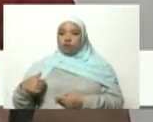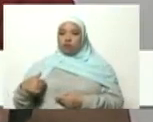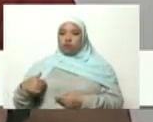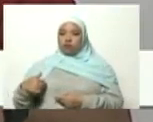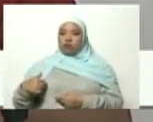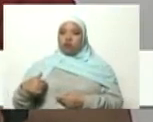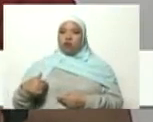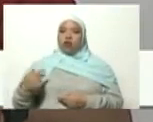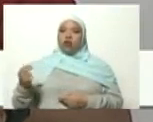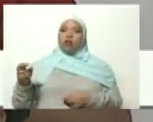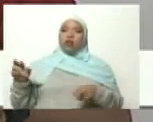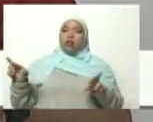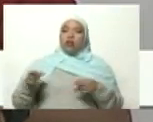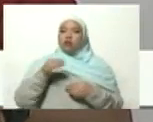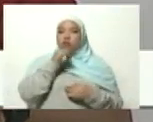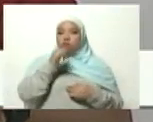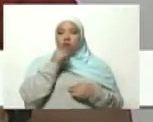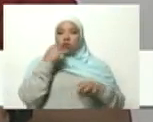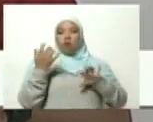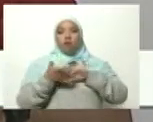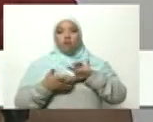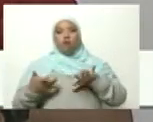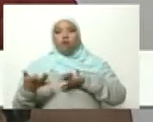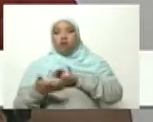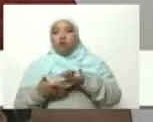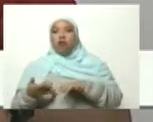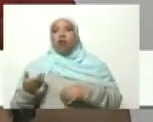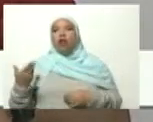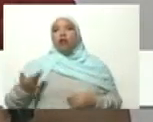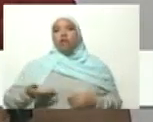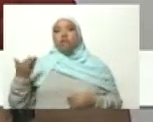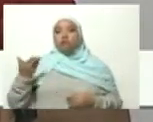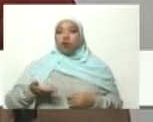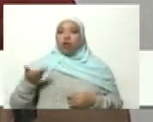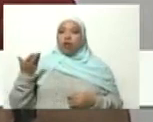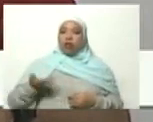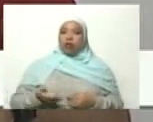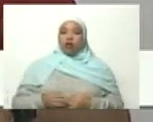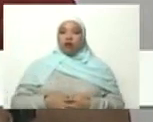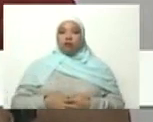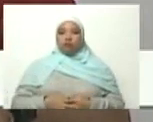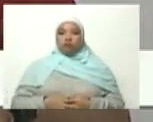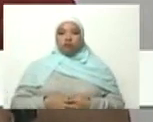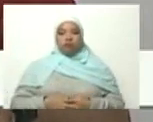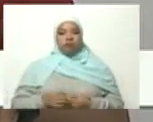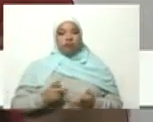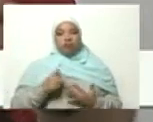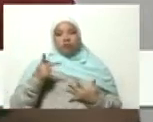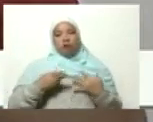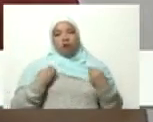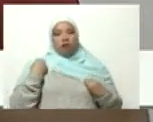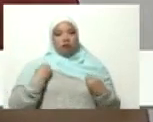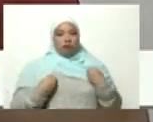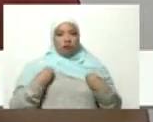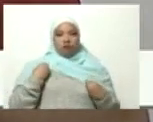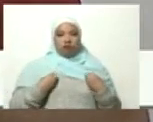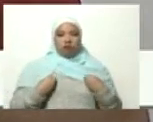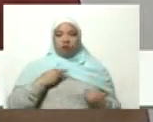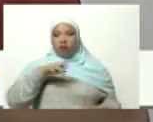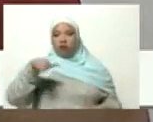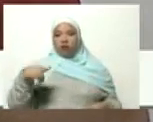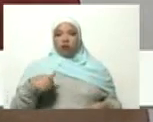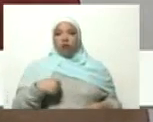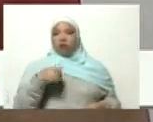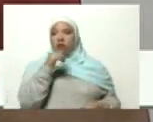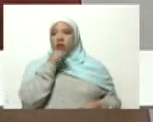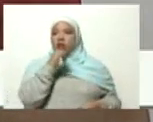estatutos la vía reglamentaria sin ningún tipo de problema. Lo más importante de aquí es que esas postulaciones no las generamos nosotros,